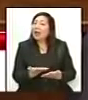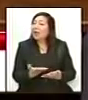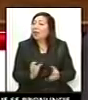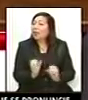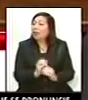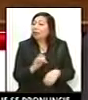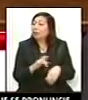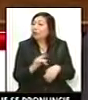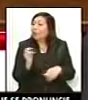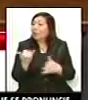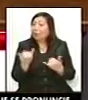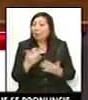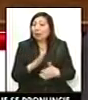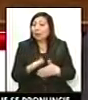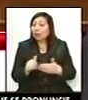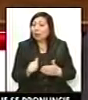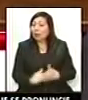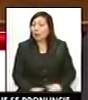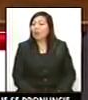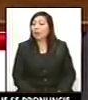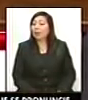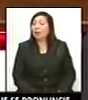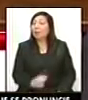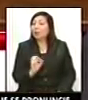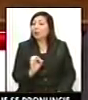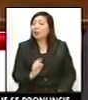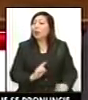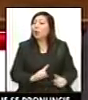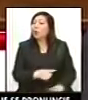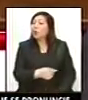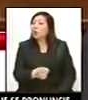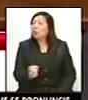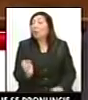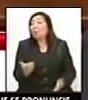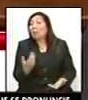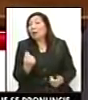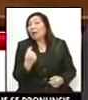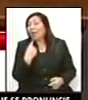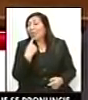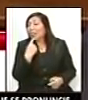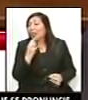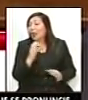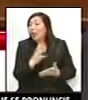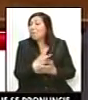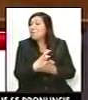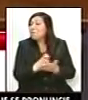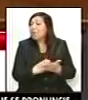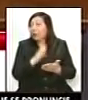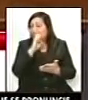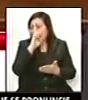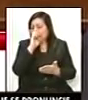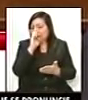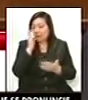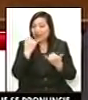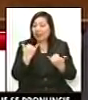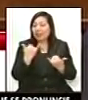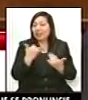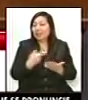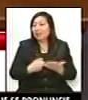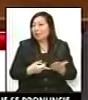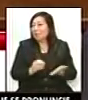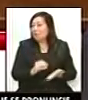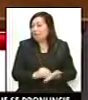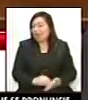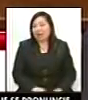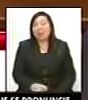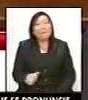sido tocados. Esto lo digo por si alguno de ustedes de pronto advierta omisiones y crea que estas son intencionales o